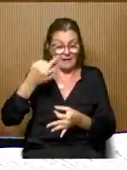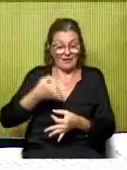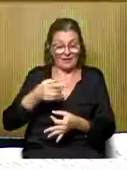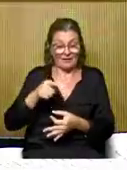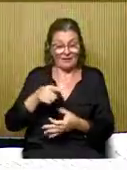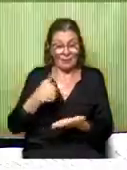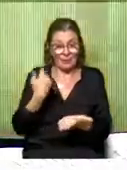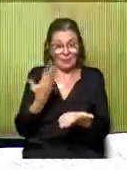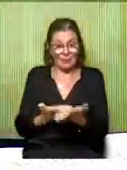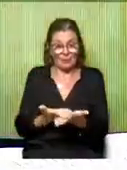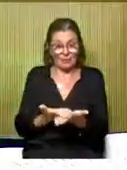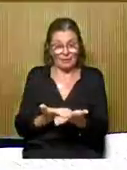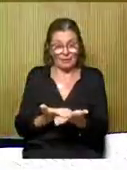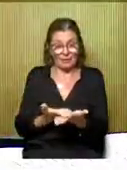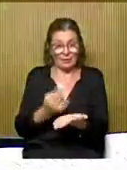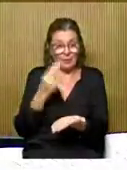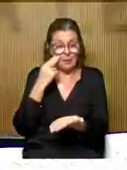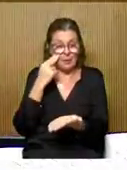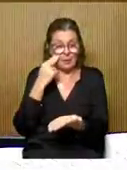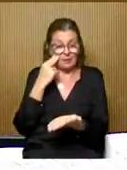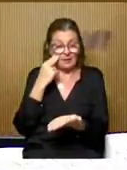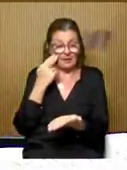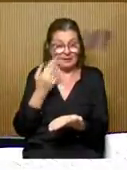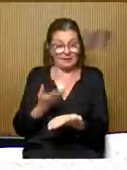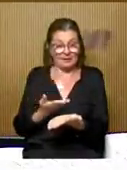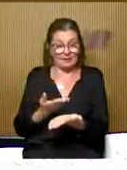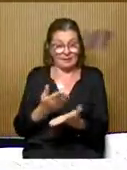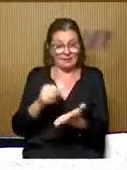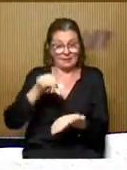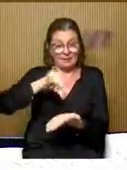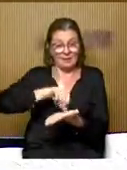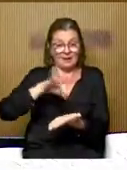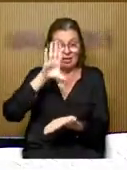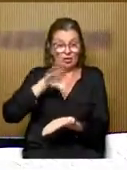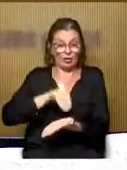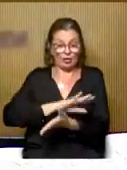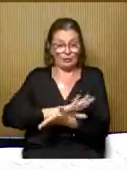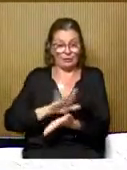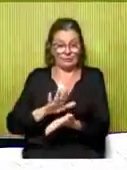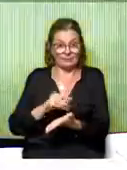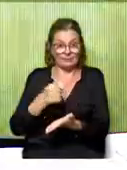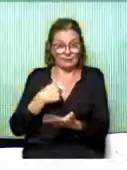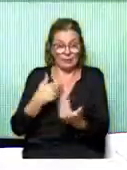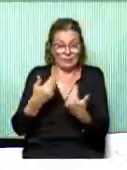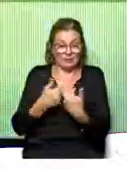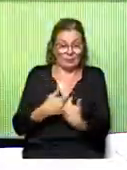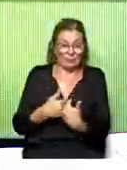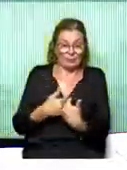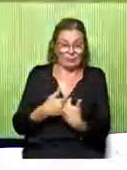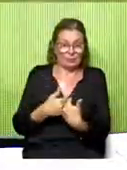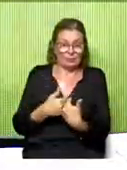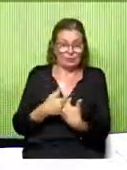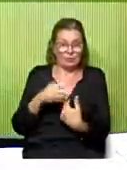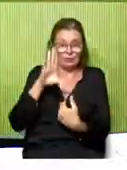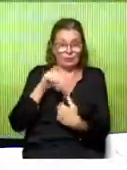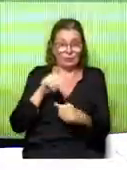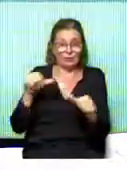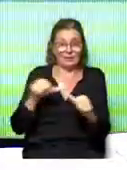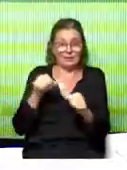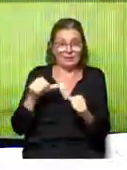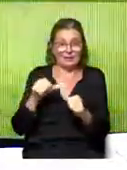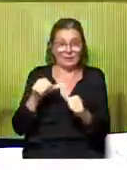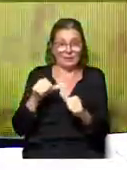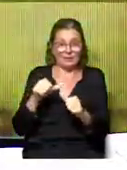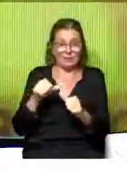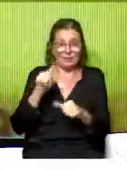están poniendo hoy como problema del país entero. Me interpelo yo con todo lo que no hicimos bien, quizás